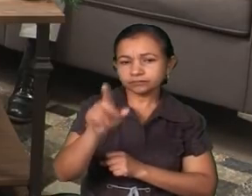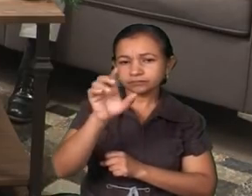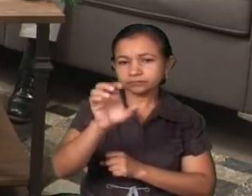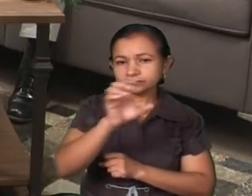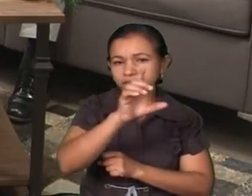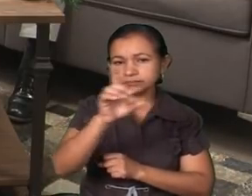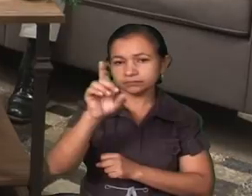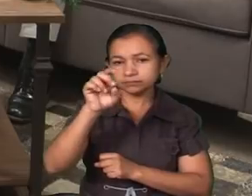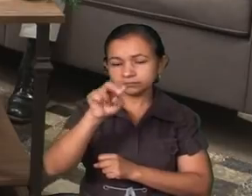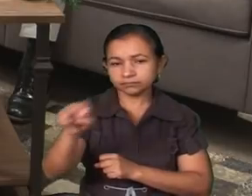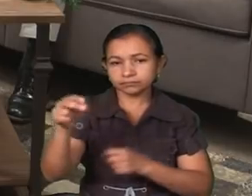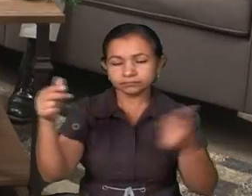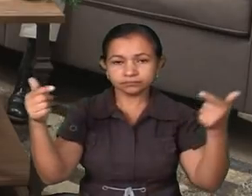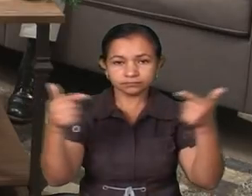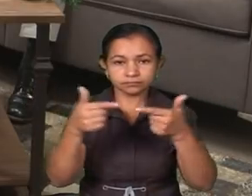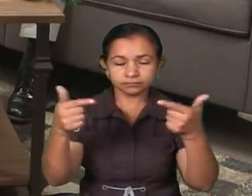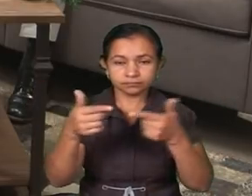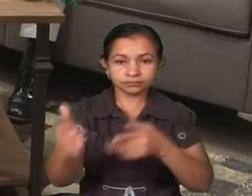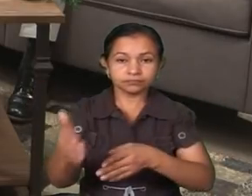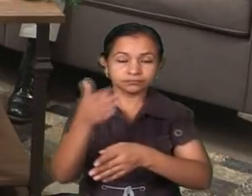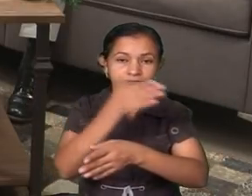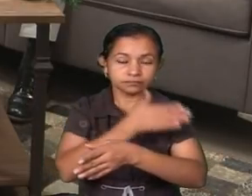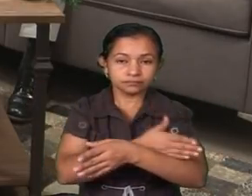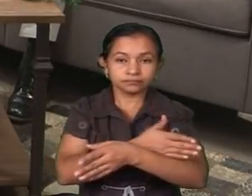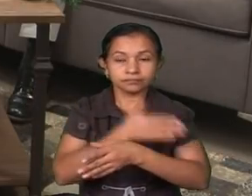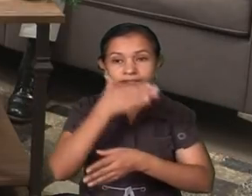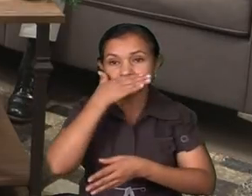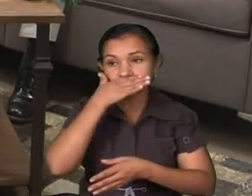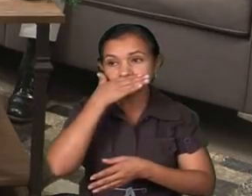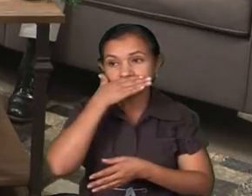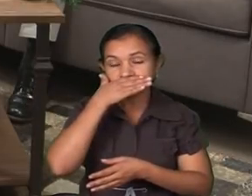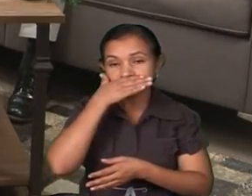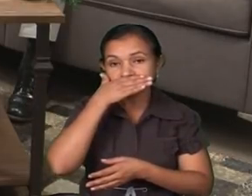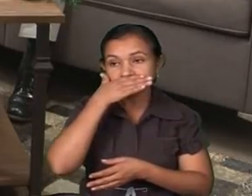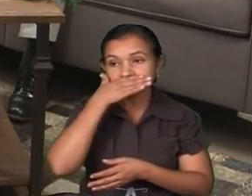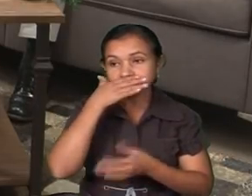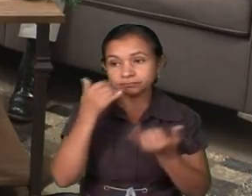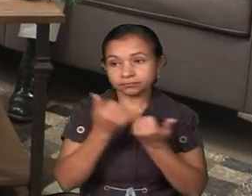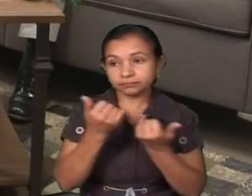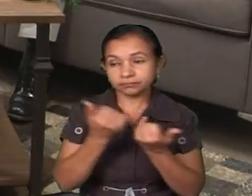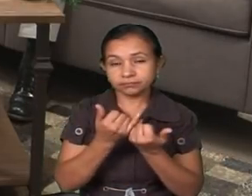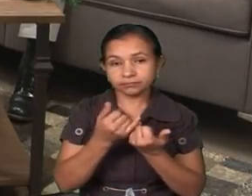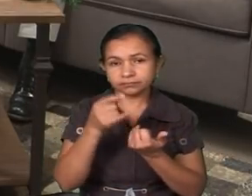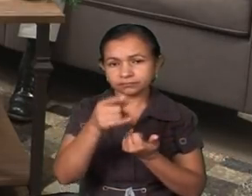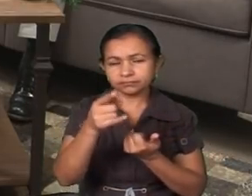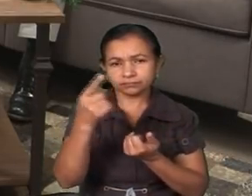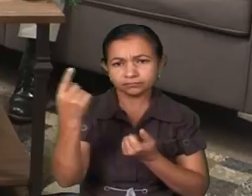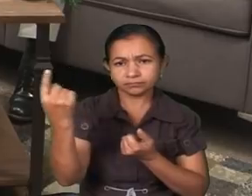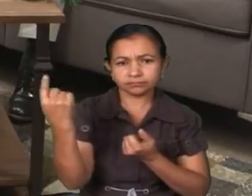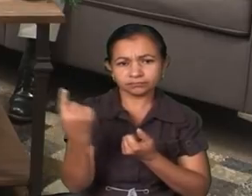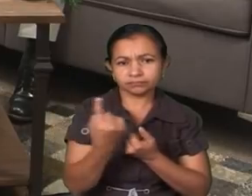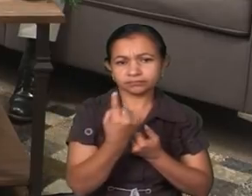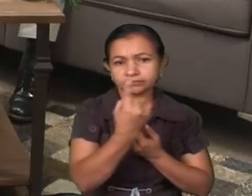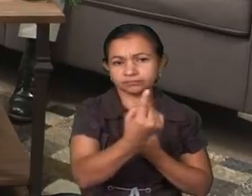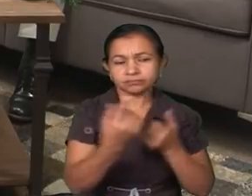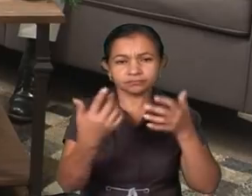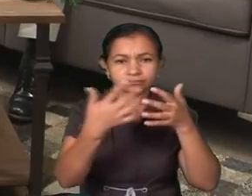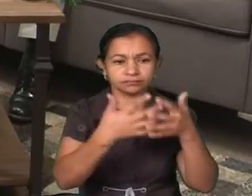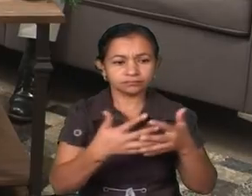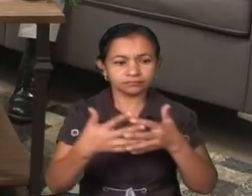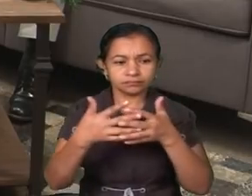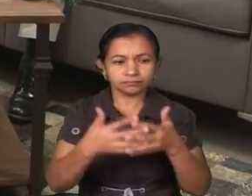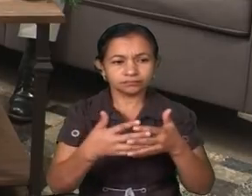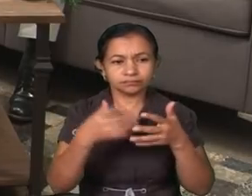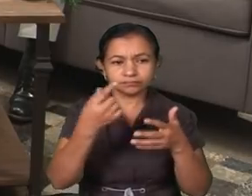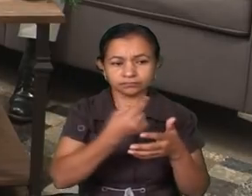también en la guerra, en la época insurreccional, y también usted se presentaba a los Estados Unidos, usted iba a los